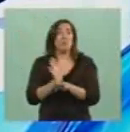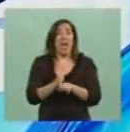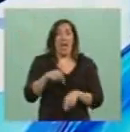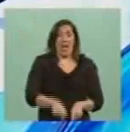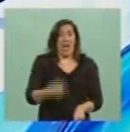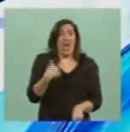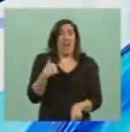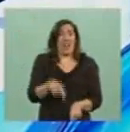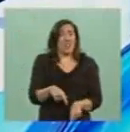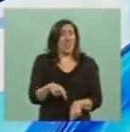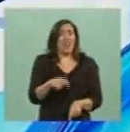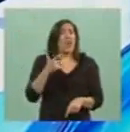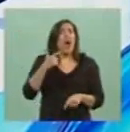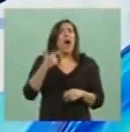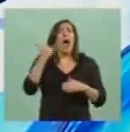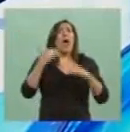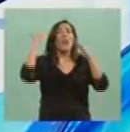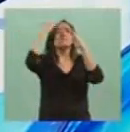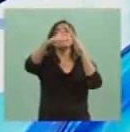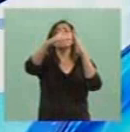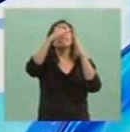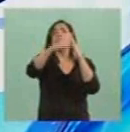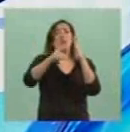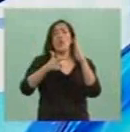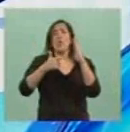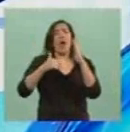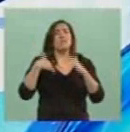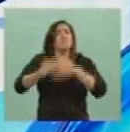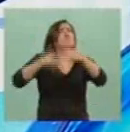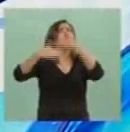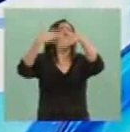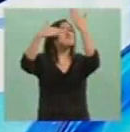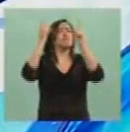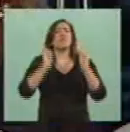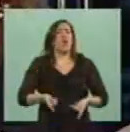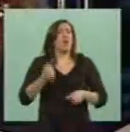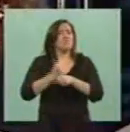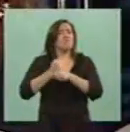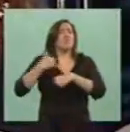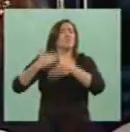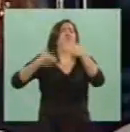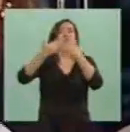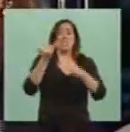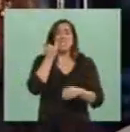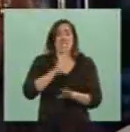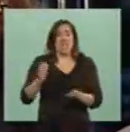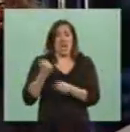el potencial y por lo que hemos hecho en estos 9 años. Yo